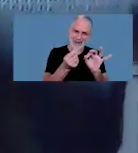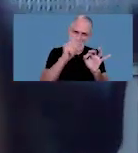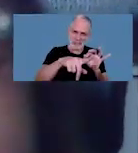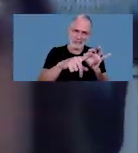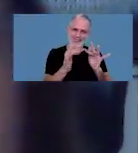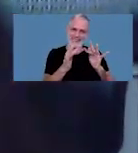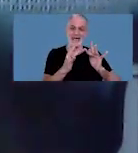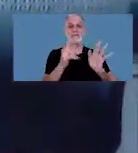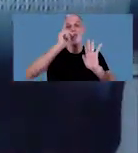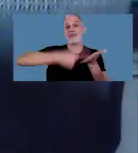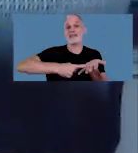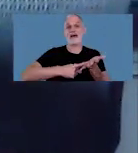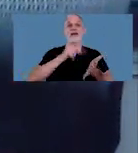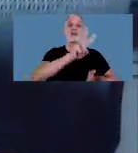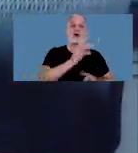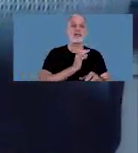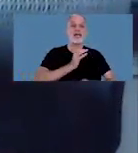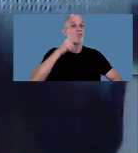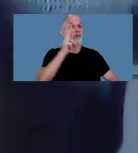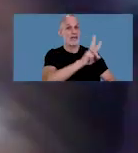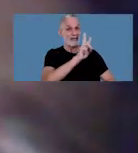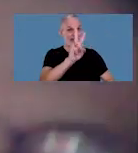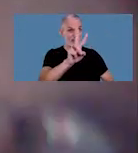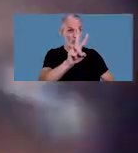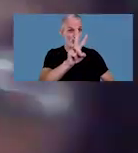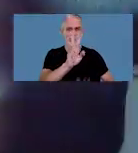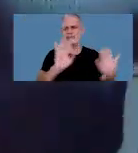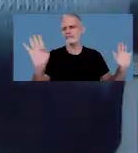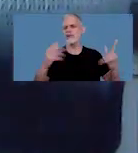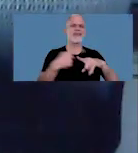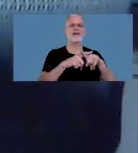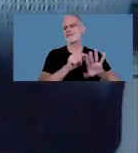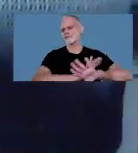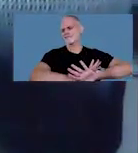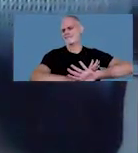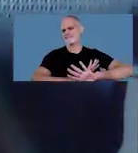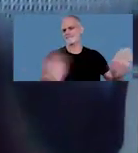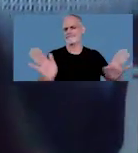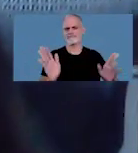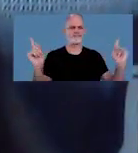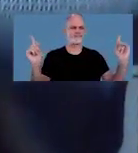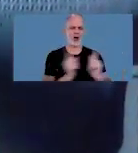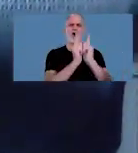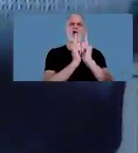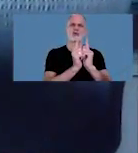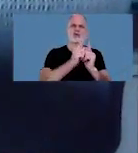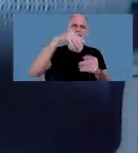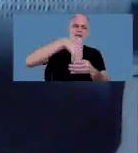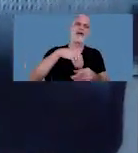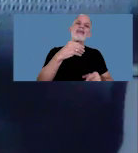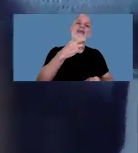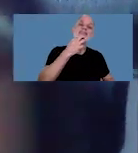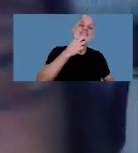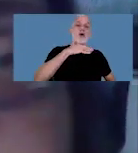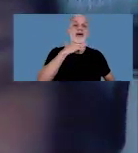el dictamen 2 del 2022 que te ahorra todas las discusiones. Te las encuadra dentro del 19J y